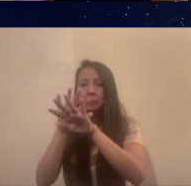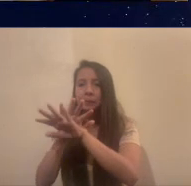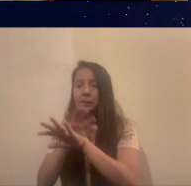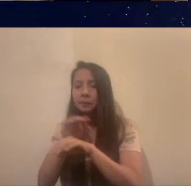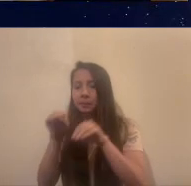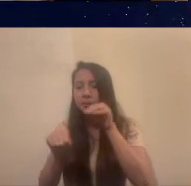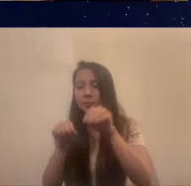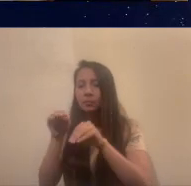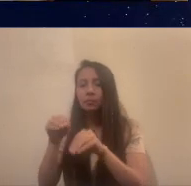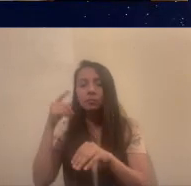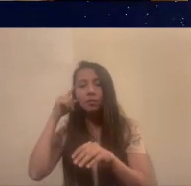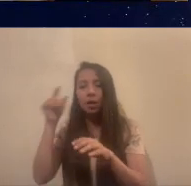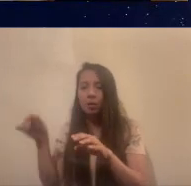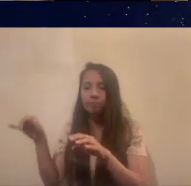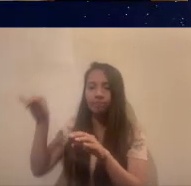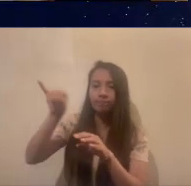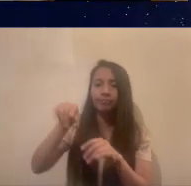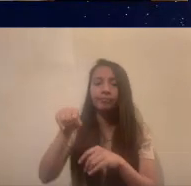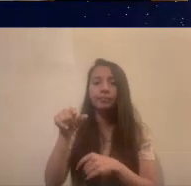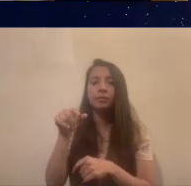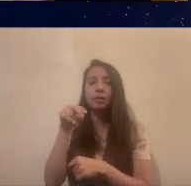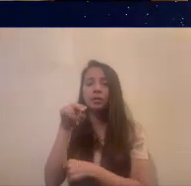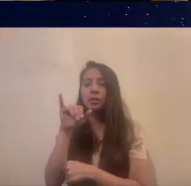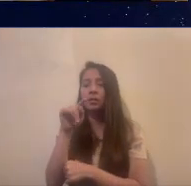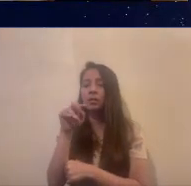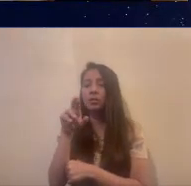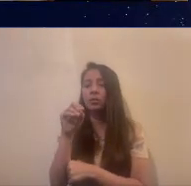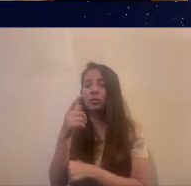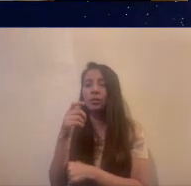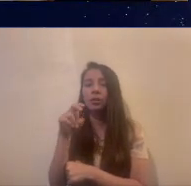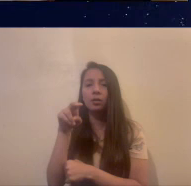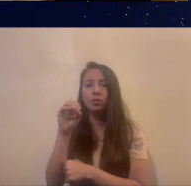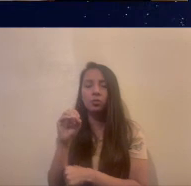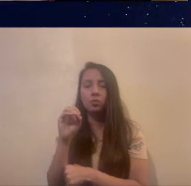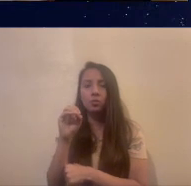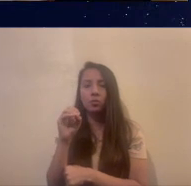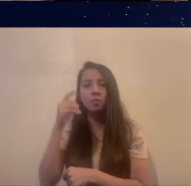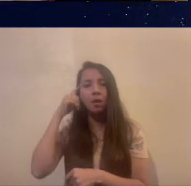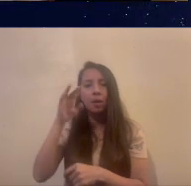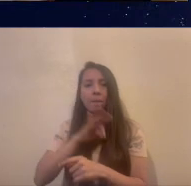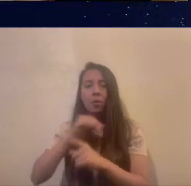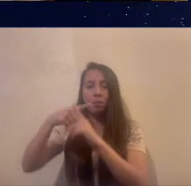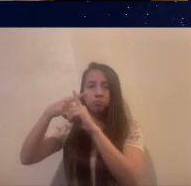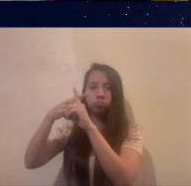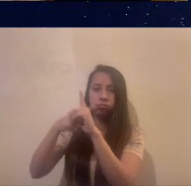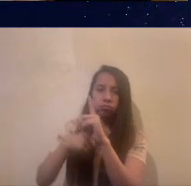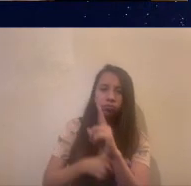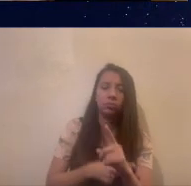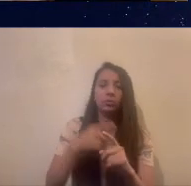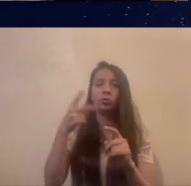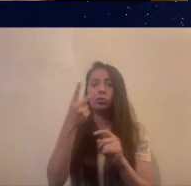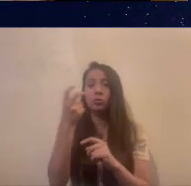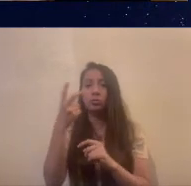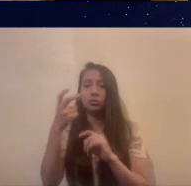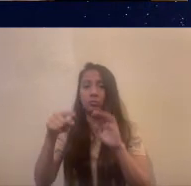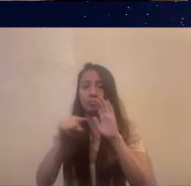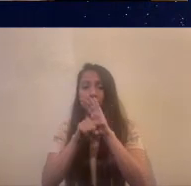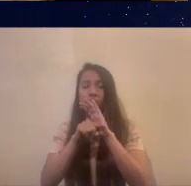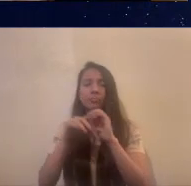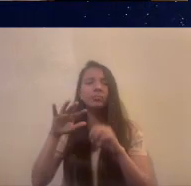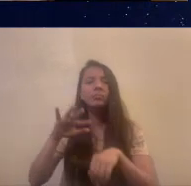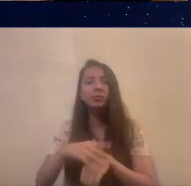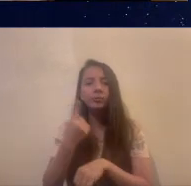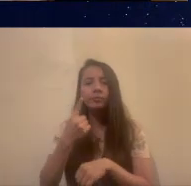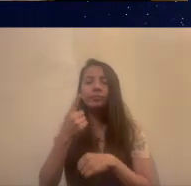adaptación para poder ingresar nitrógeno líquido, para poder llevarlo a temperaturas de menos 200. ¿Por qué menos 200? Porque